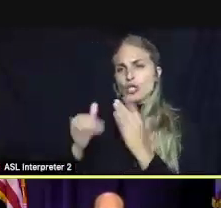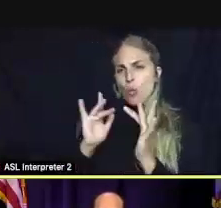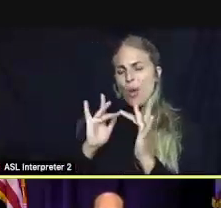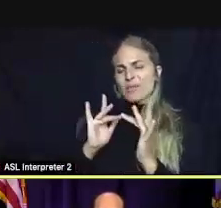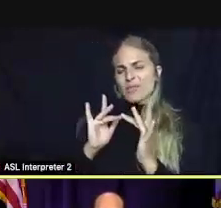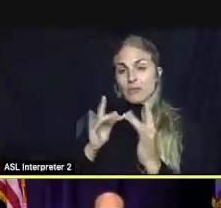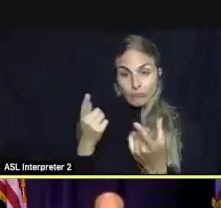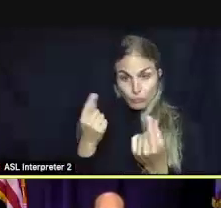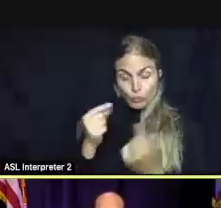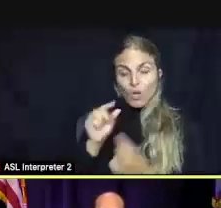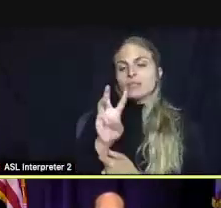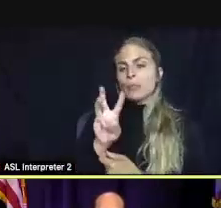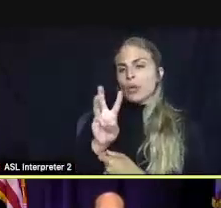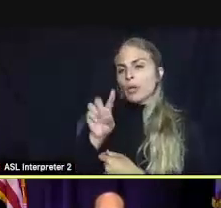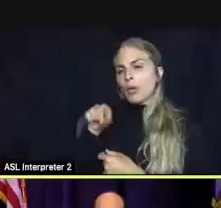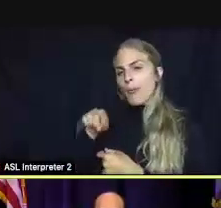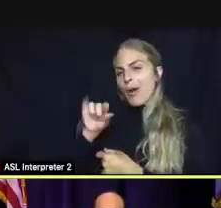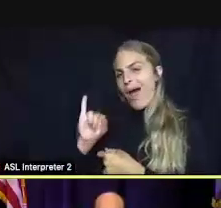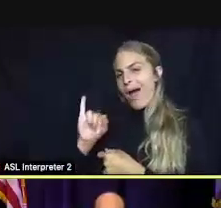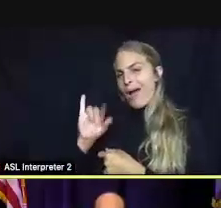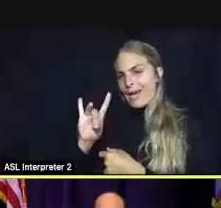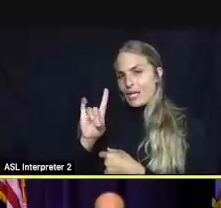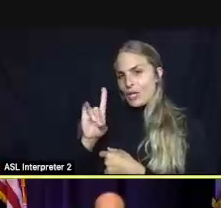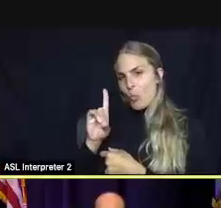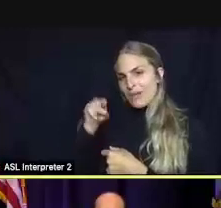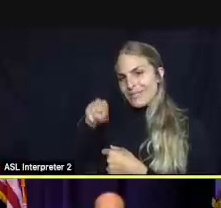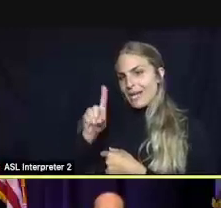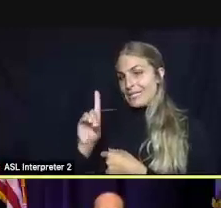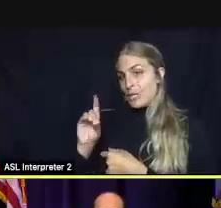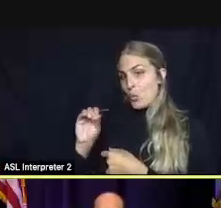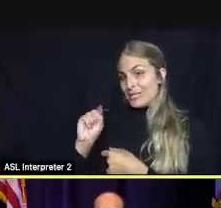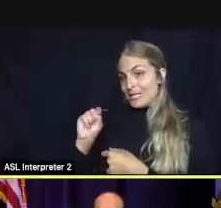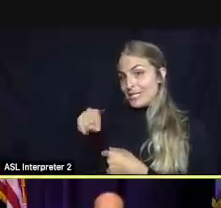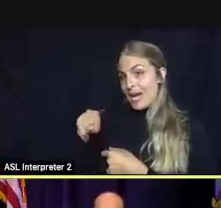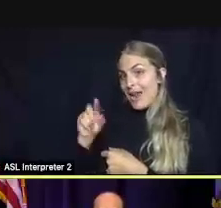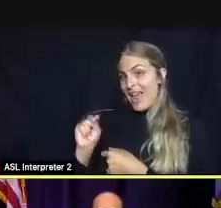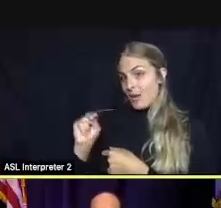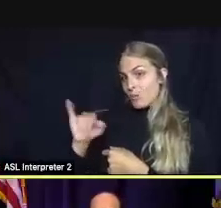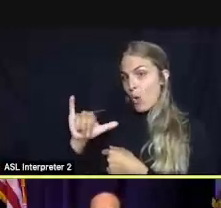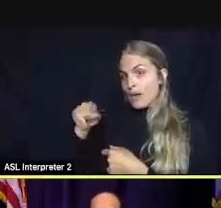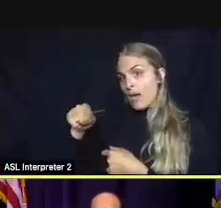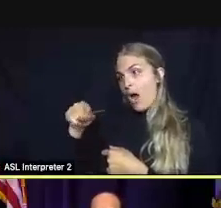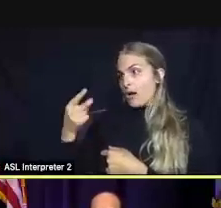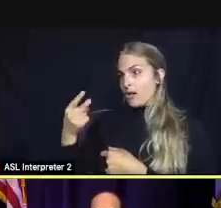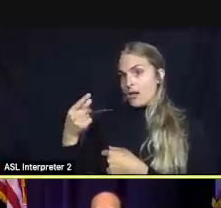y desea hacer un comentario oral, visite el sitio web